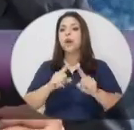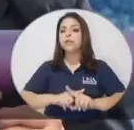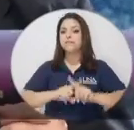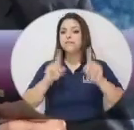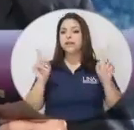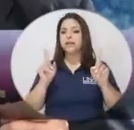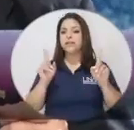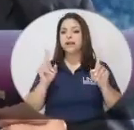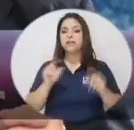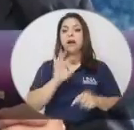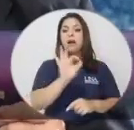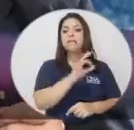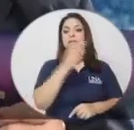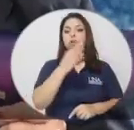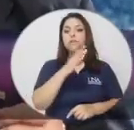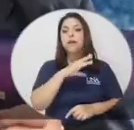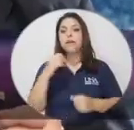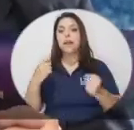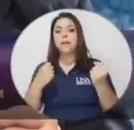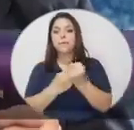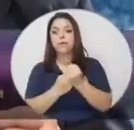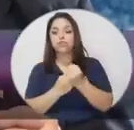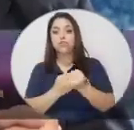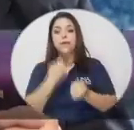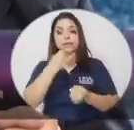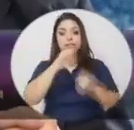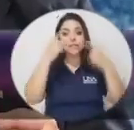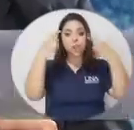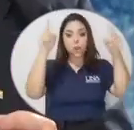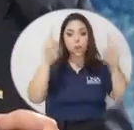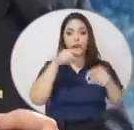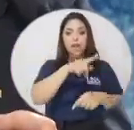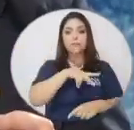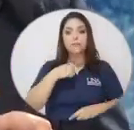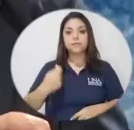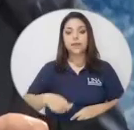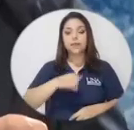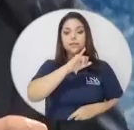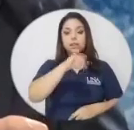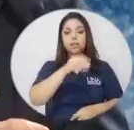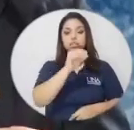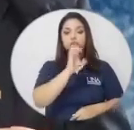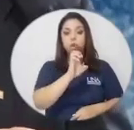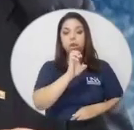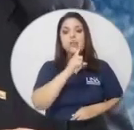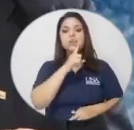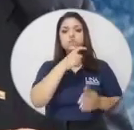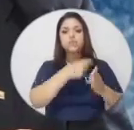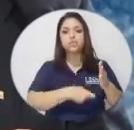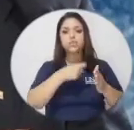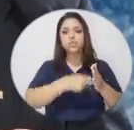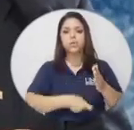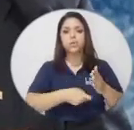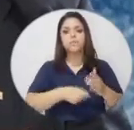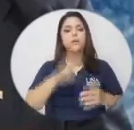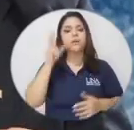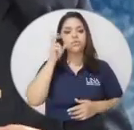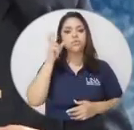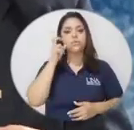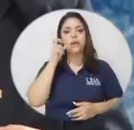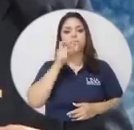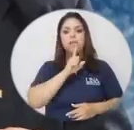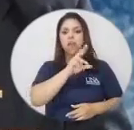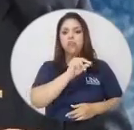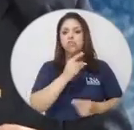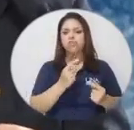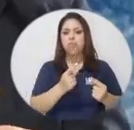de fondo. De forma, si llega Biden, Biden es hombre duro, pero de escuchar. No toma una decisión a priori.